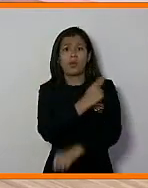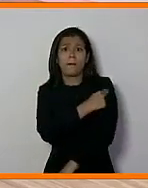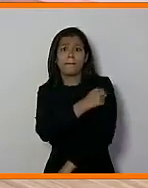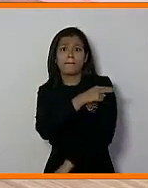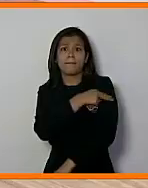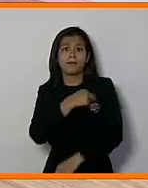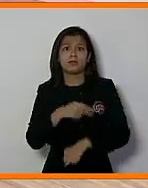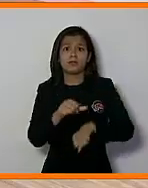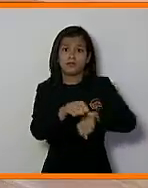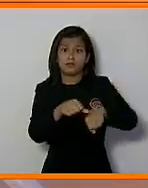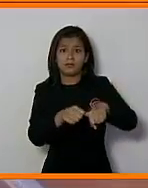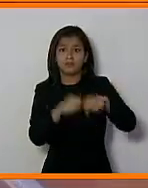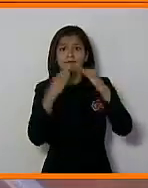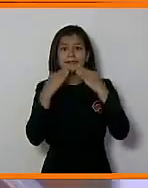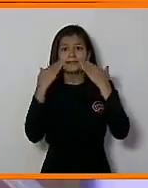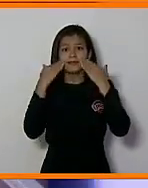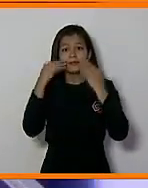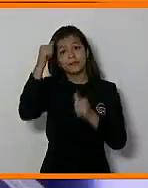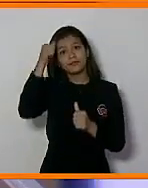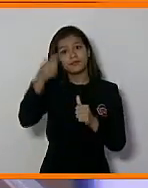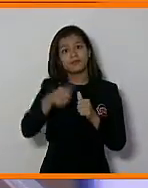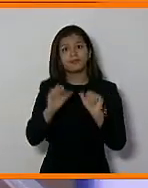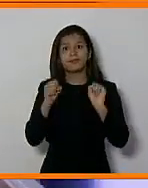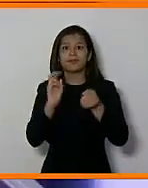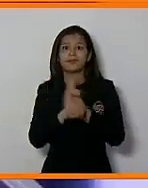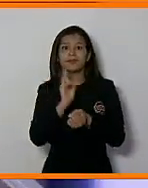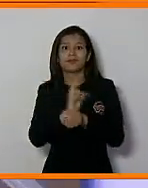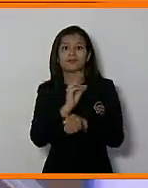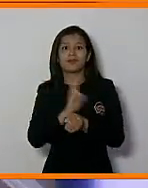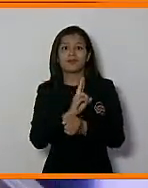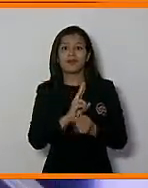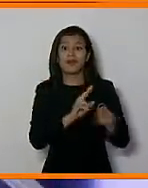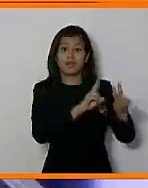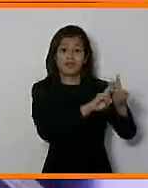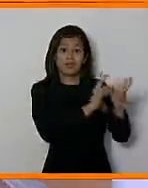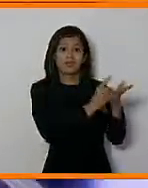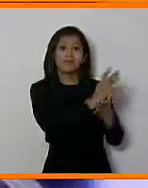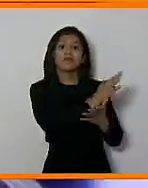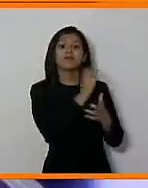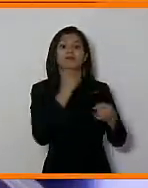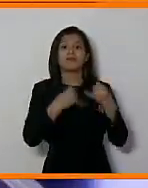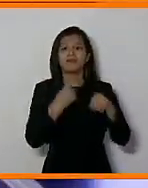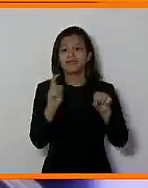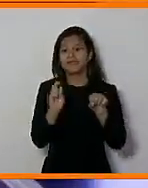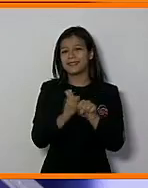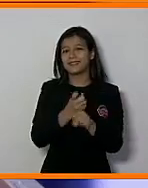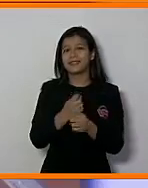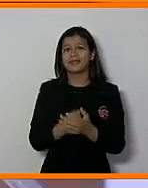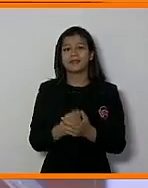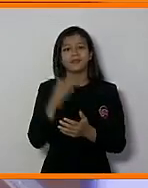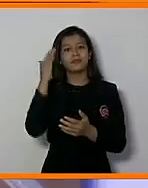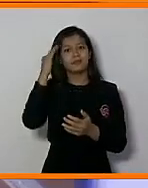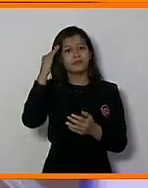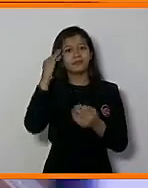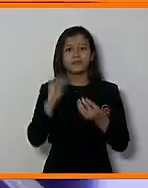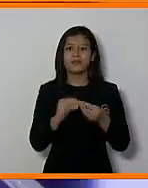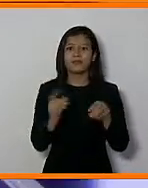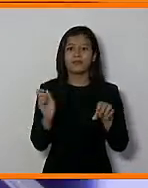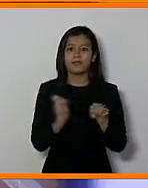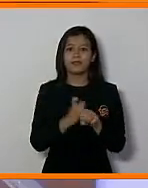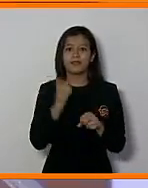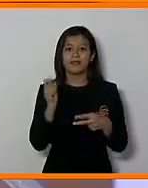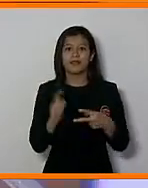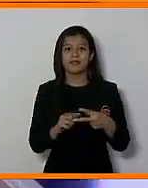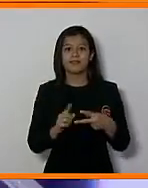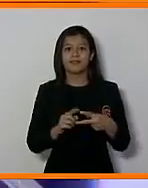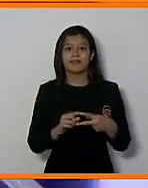con premiados. Recuerda que puedes utilizar la guía Catracha para que juegues y ganes. A lo Catracho viene su primer número ganador y su primer dígito.